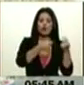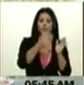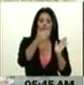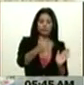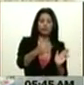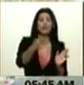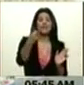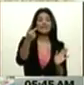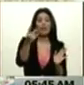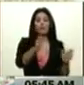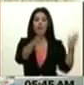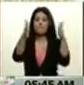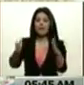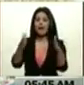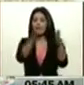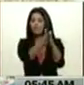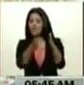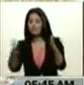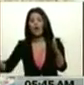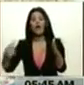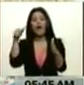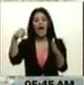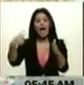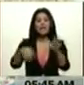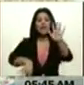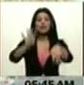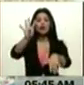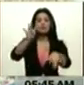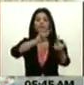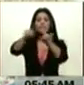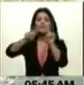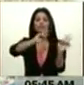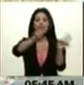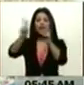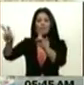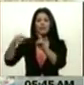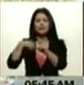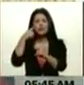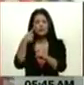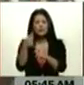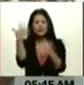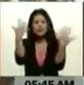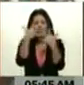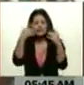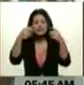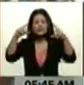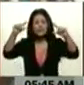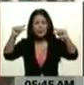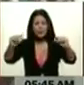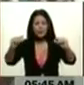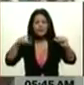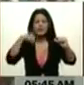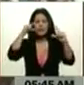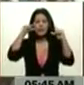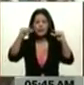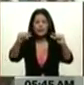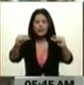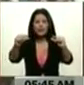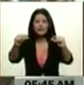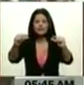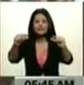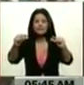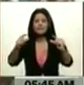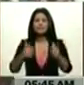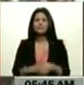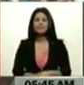de los 14 motores económicos. Estoy adivinando, si no la ponemos más grande no puedo leer lo que dice aquí en el sumario.